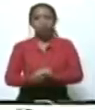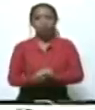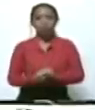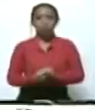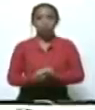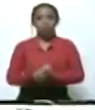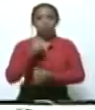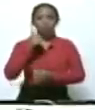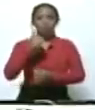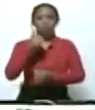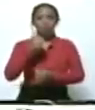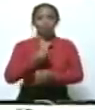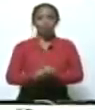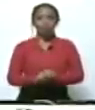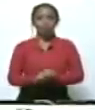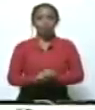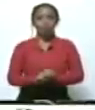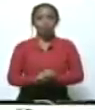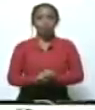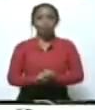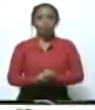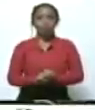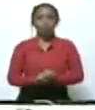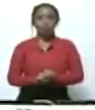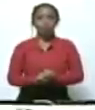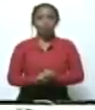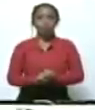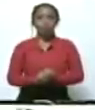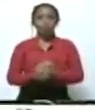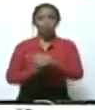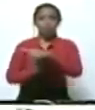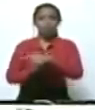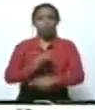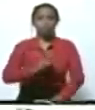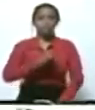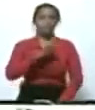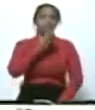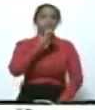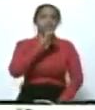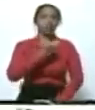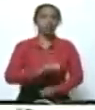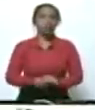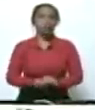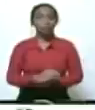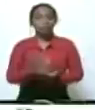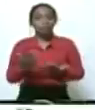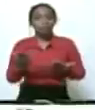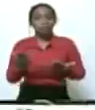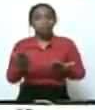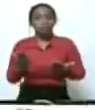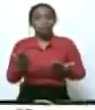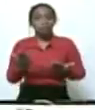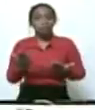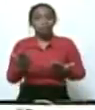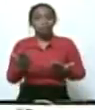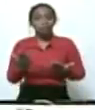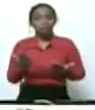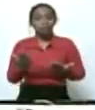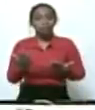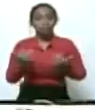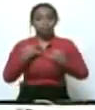Muy bien. Eso es horrible, ¿eh? Que que uno se